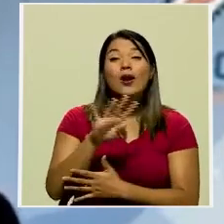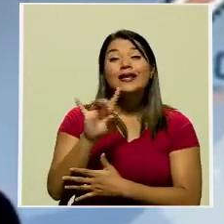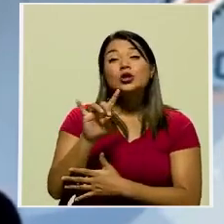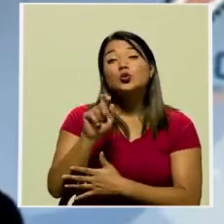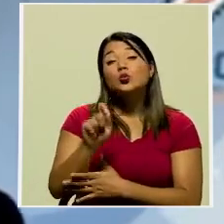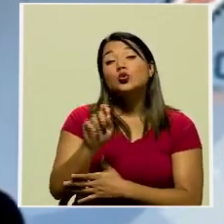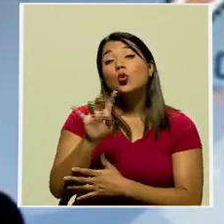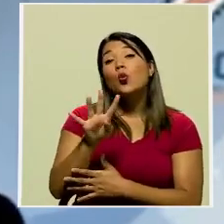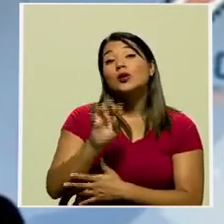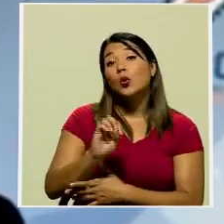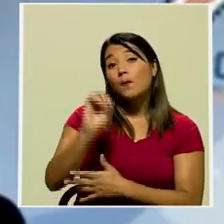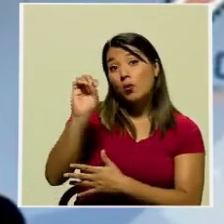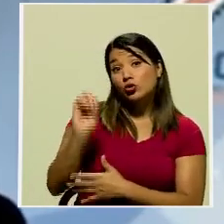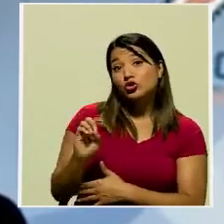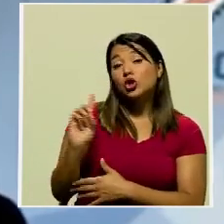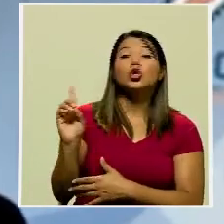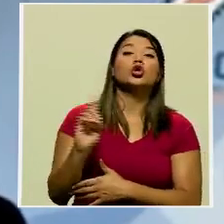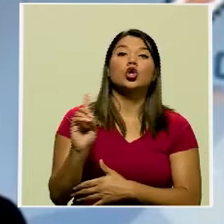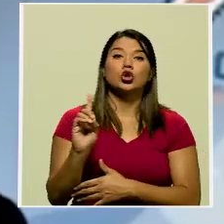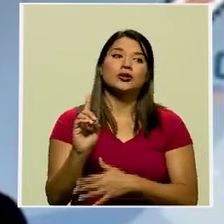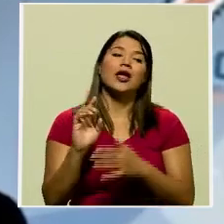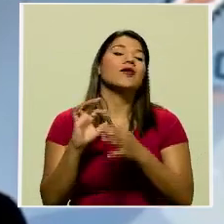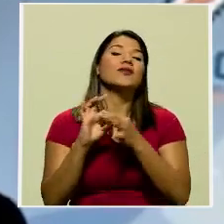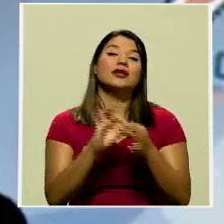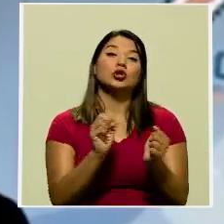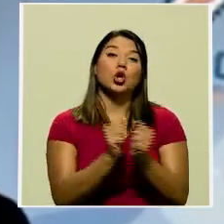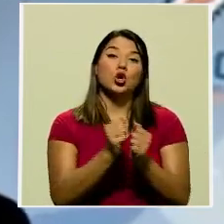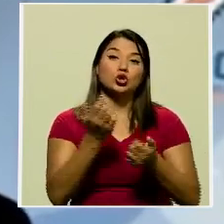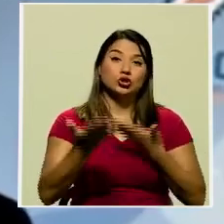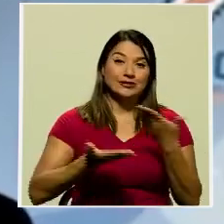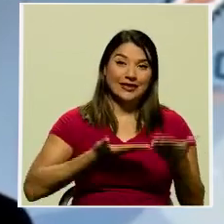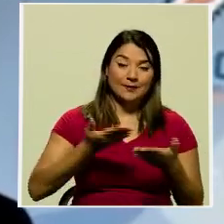48.4% se encuentran en el sector servicios, un